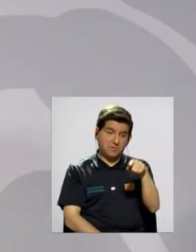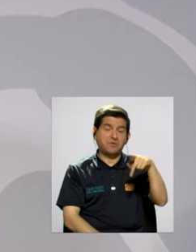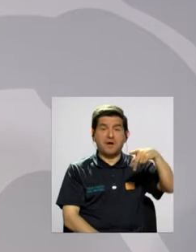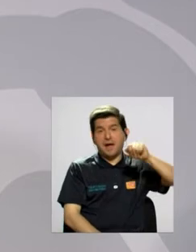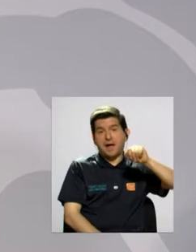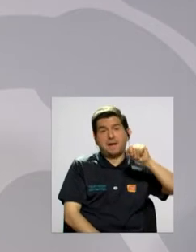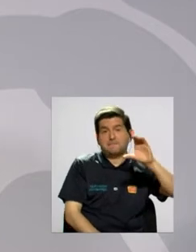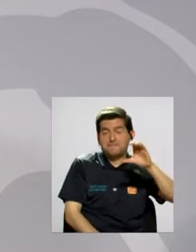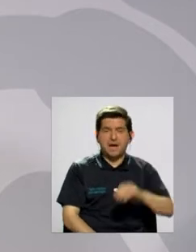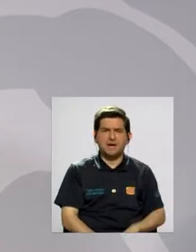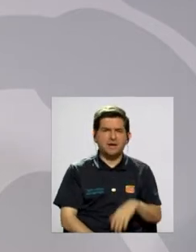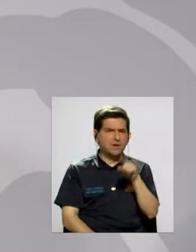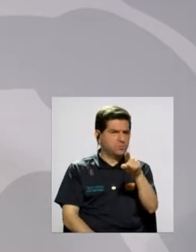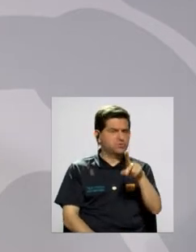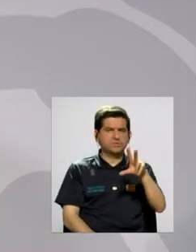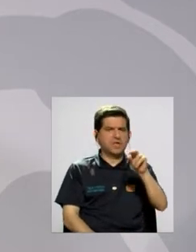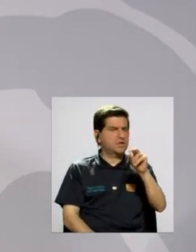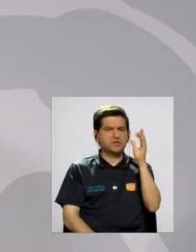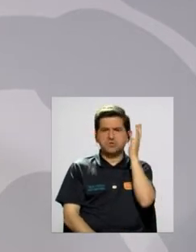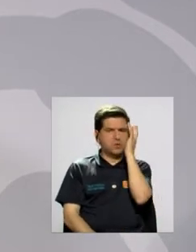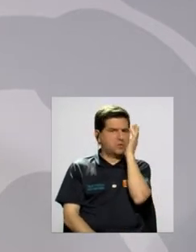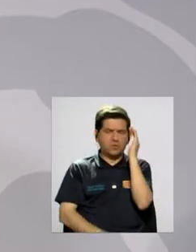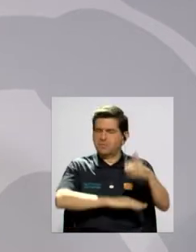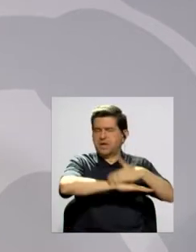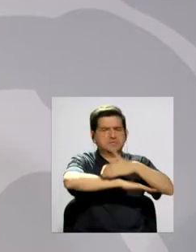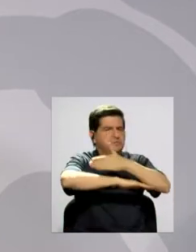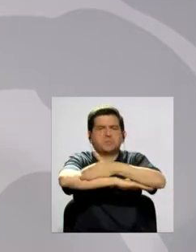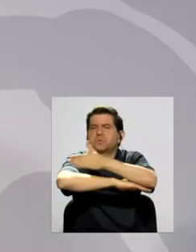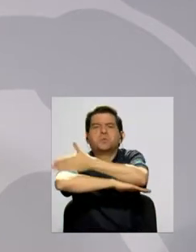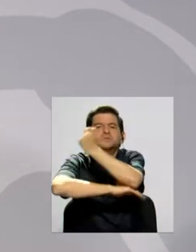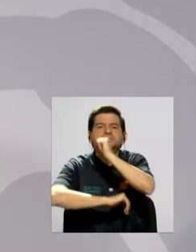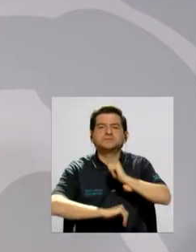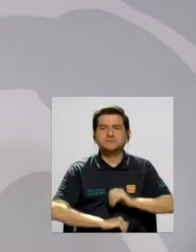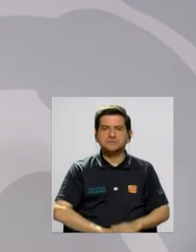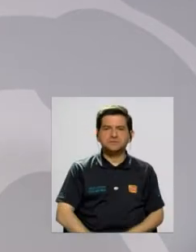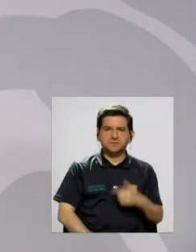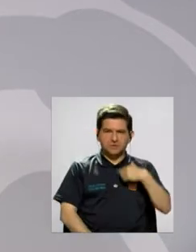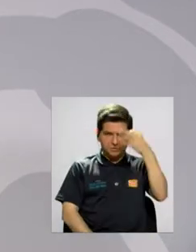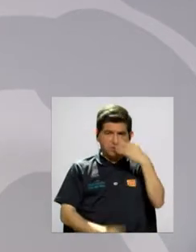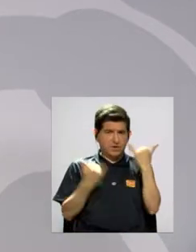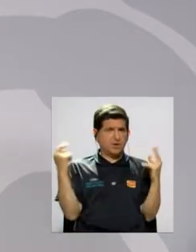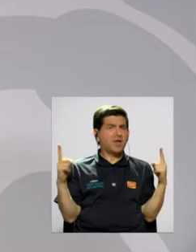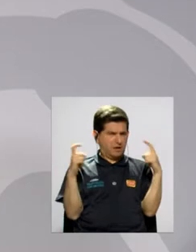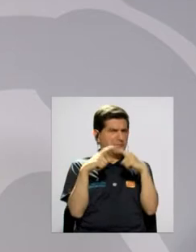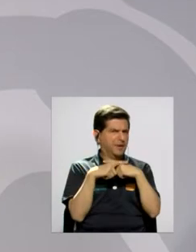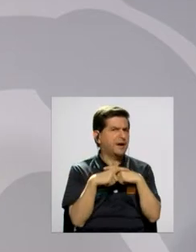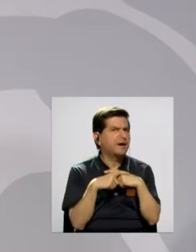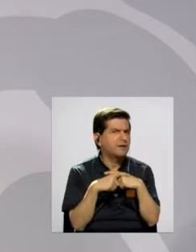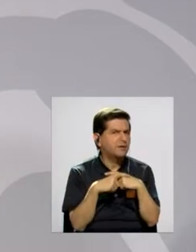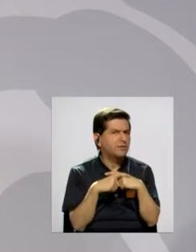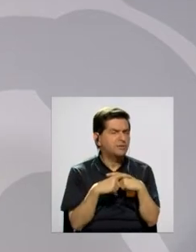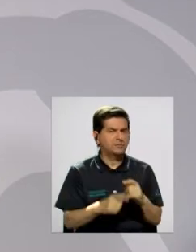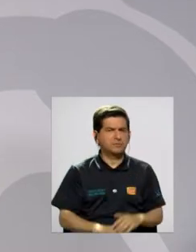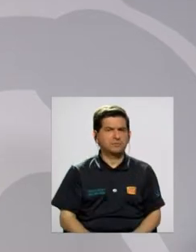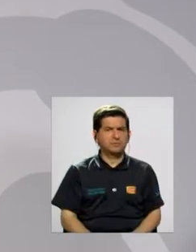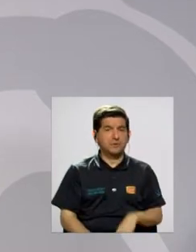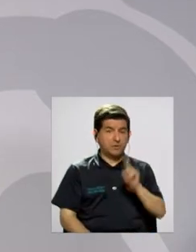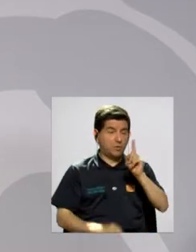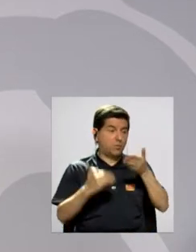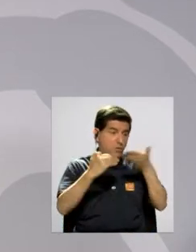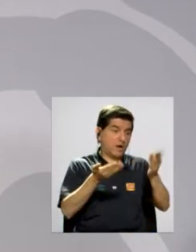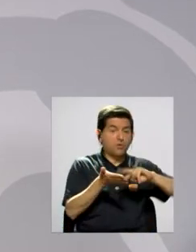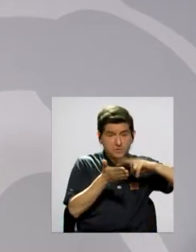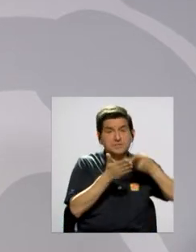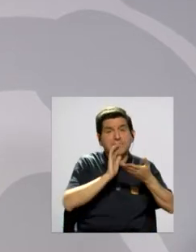Acción Ciudadana, ustedes no se han preocupado por las costas? Yo creo que eso ya es más complejo todavía, porque una cosa es